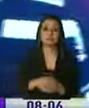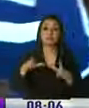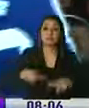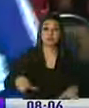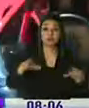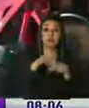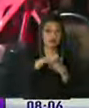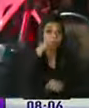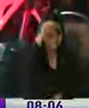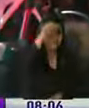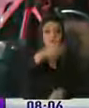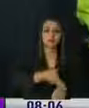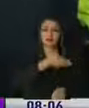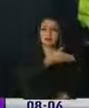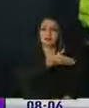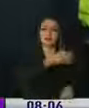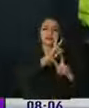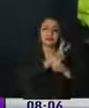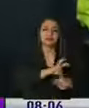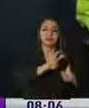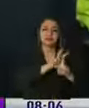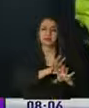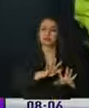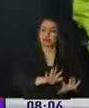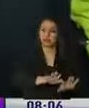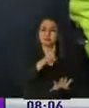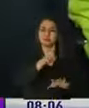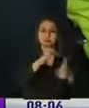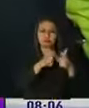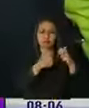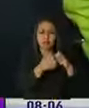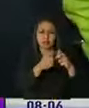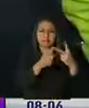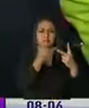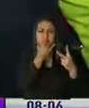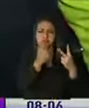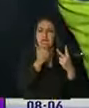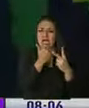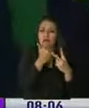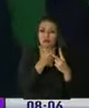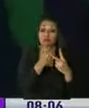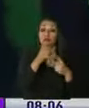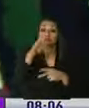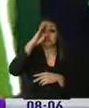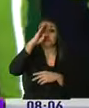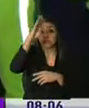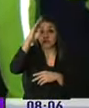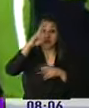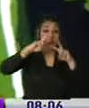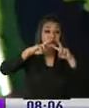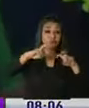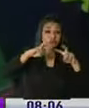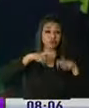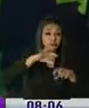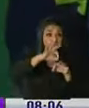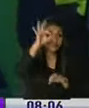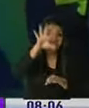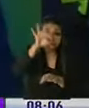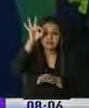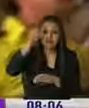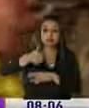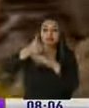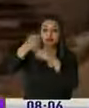fueron identificados con anterioridad sobre algunas supuestas anomalías. Operaciones básicas de inteligencia de la policía permitieron a las autoridades